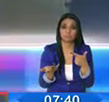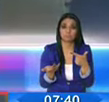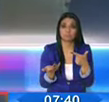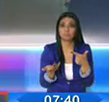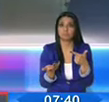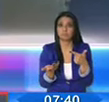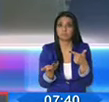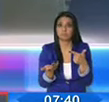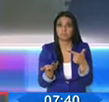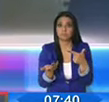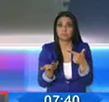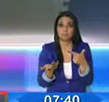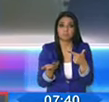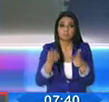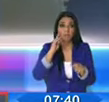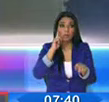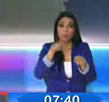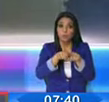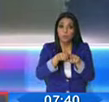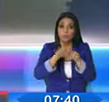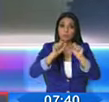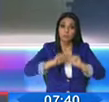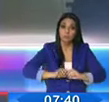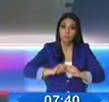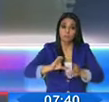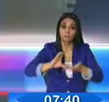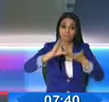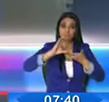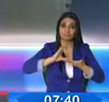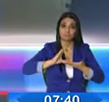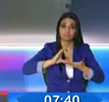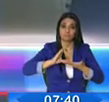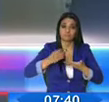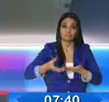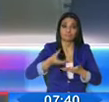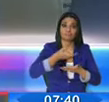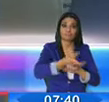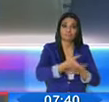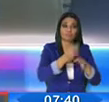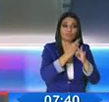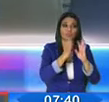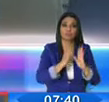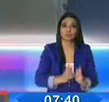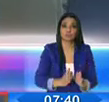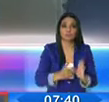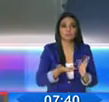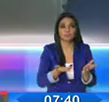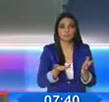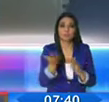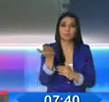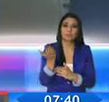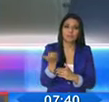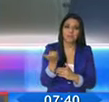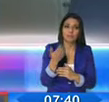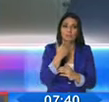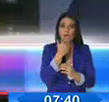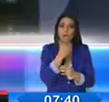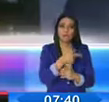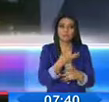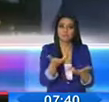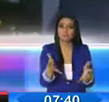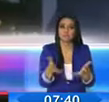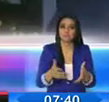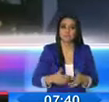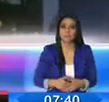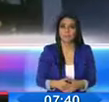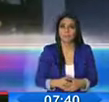se llega a otro acuerdo para poder financiar las compensaciones de los funcionarios que se retiraron de manera voluntaria en las